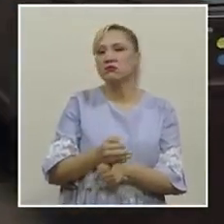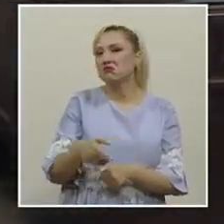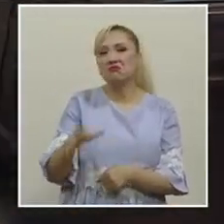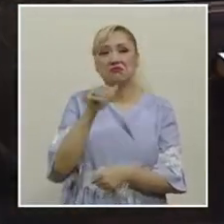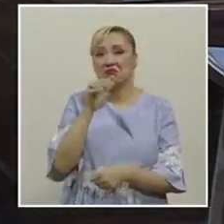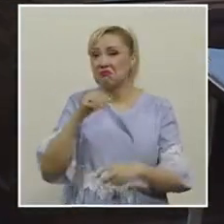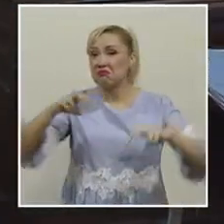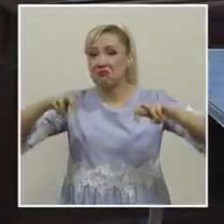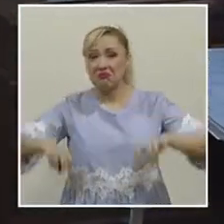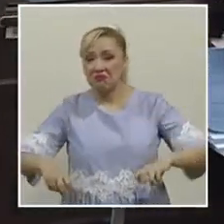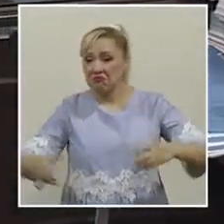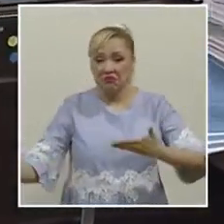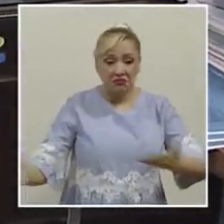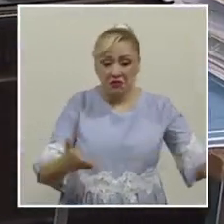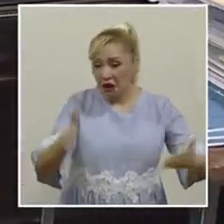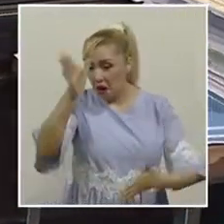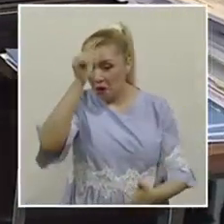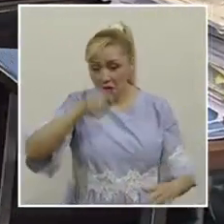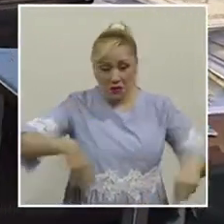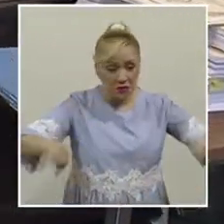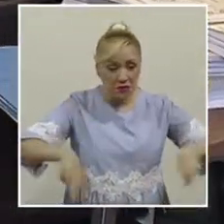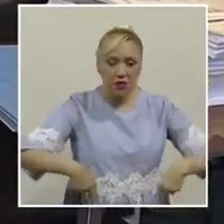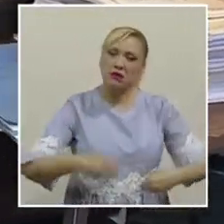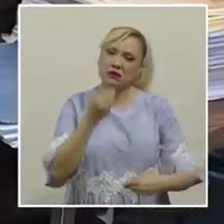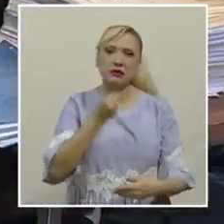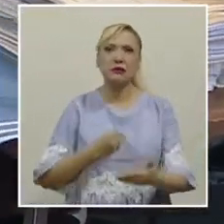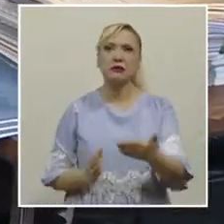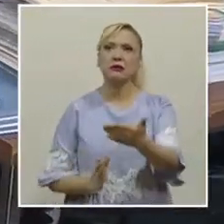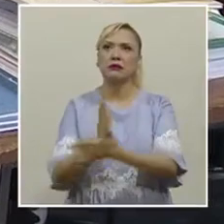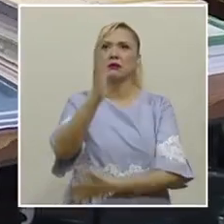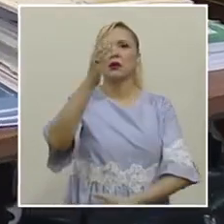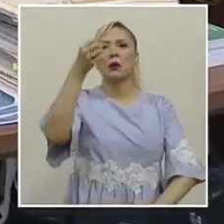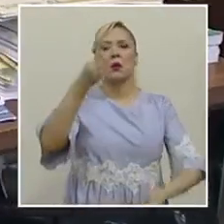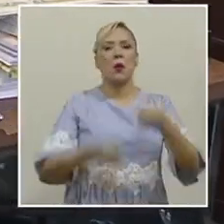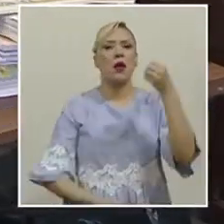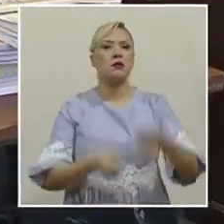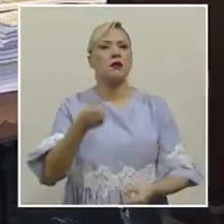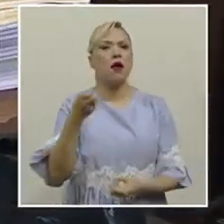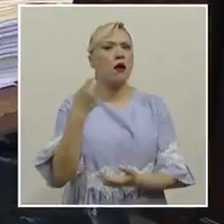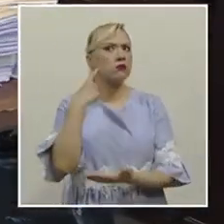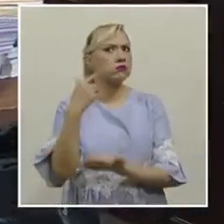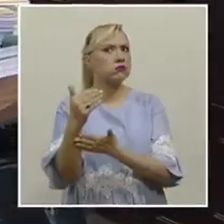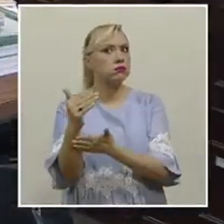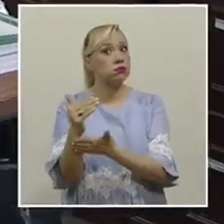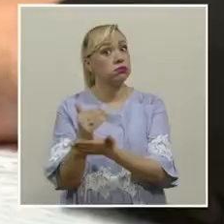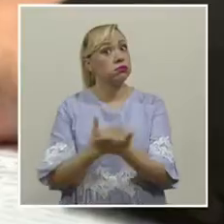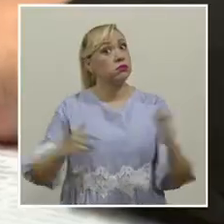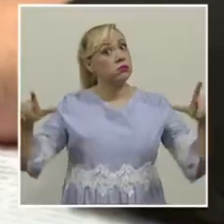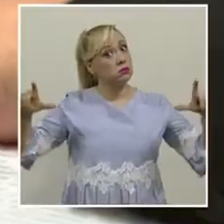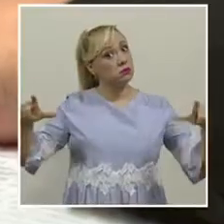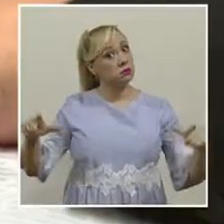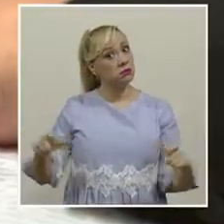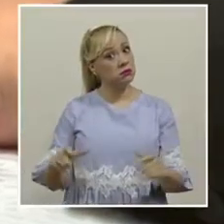resuelven en la etapa de conciliación llegan ante un juez, registrando los tribunales federales en la materia